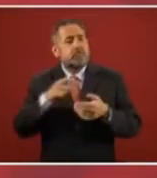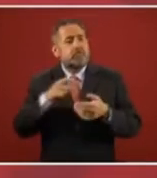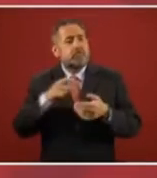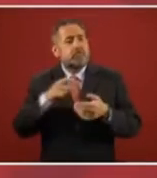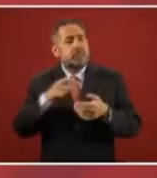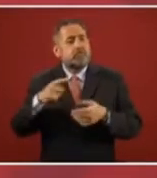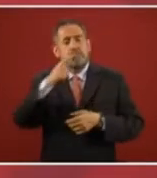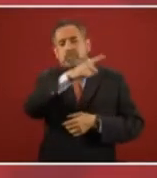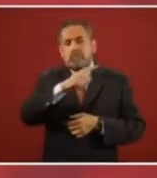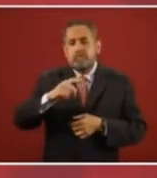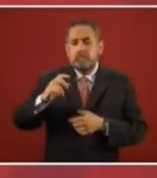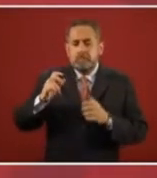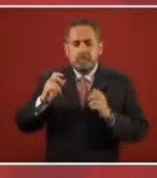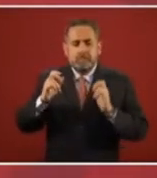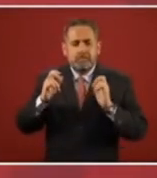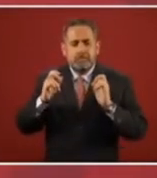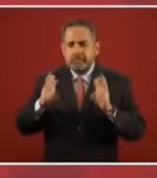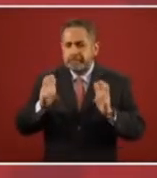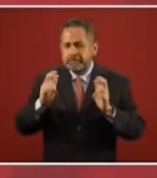chapas